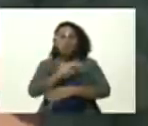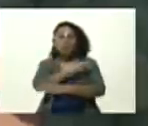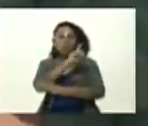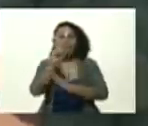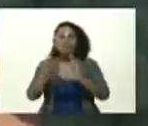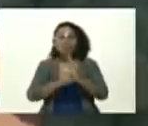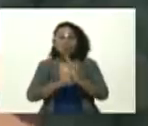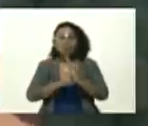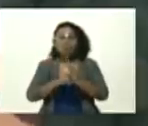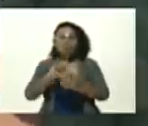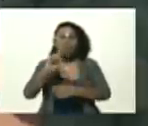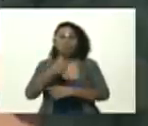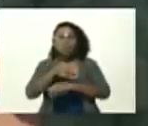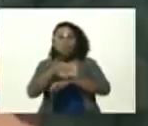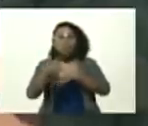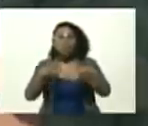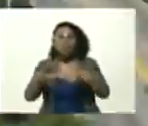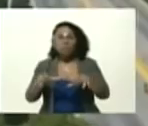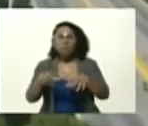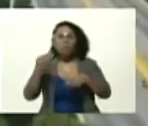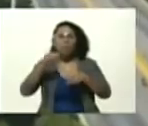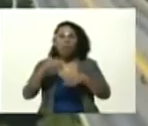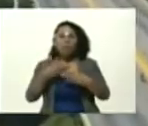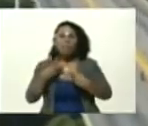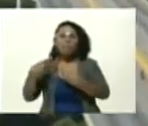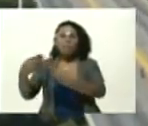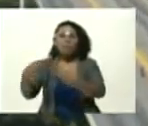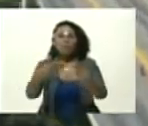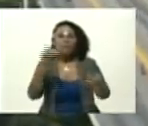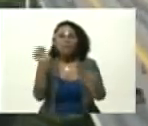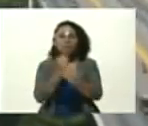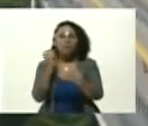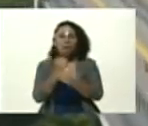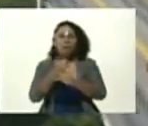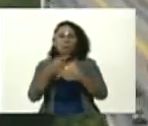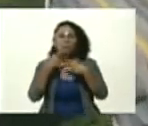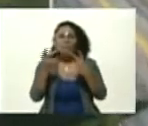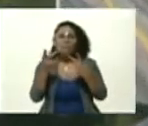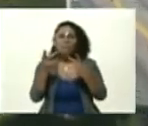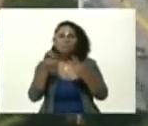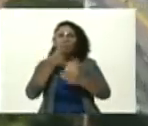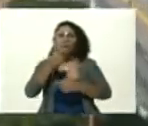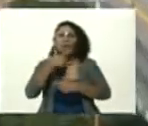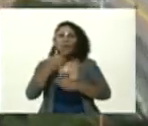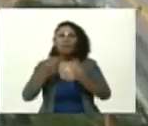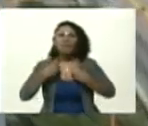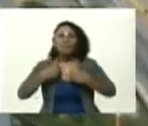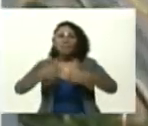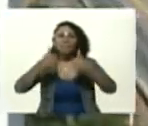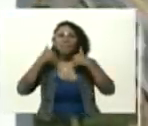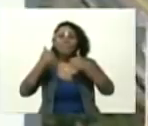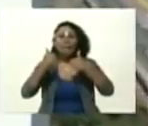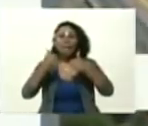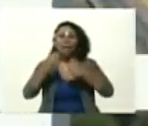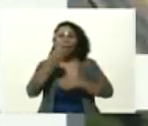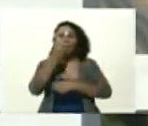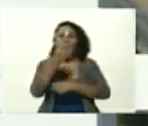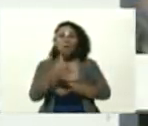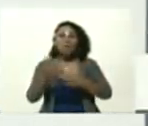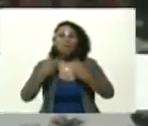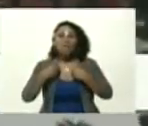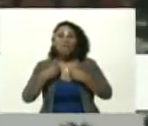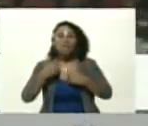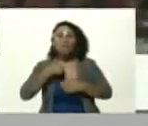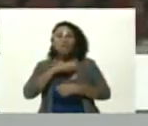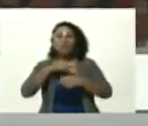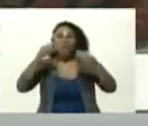división Prieto. Hoy estamos entregando obras, obras bonitas para el vivir bien, el buen vivir. Y por eso